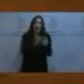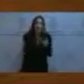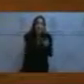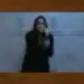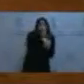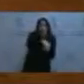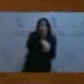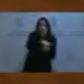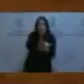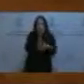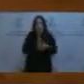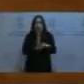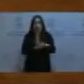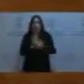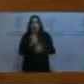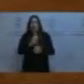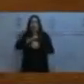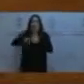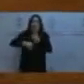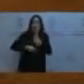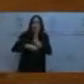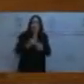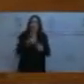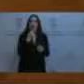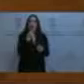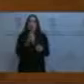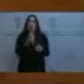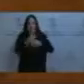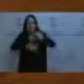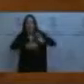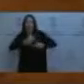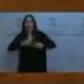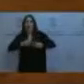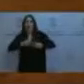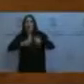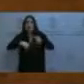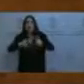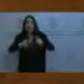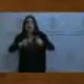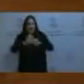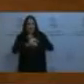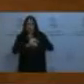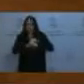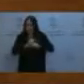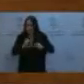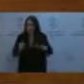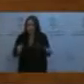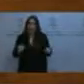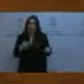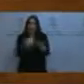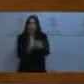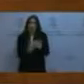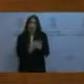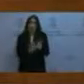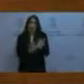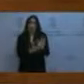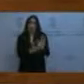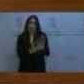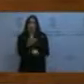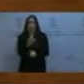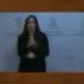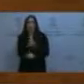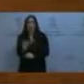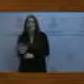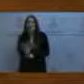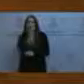enmienda o dice por escrito que lo va a hacer, pero es que luego nanainas. Así lo demuestran estas 5 resoluciones